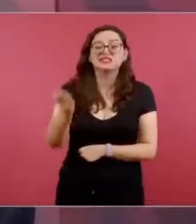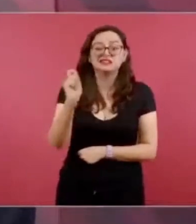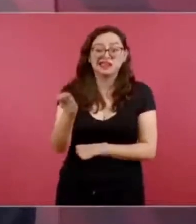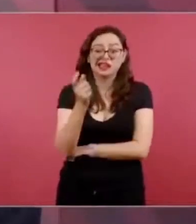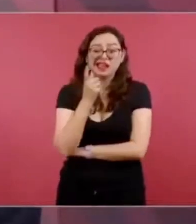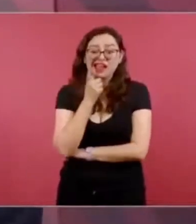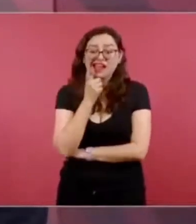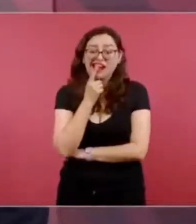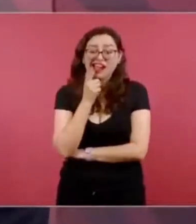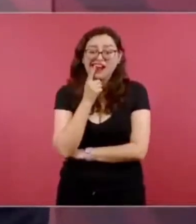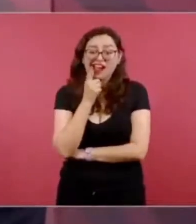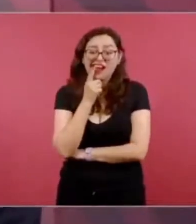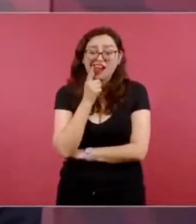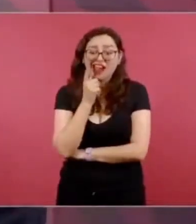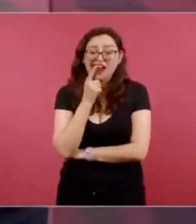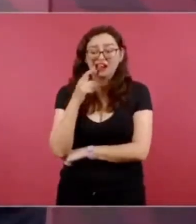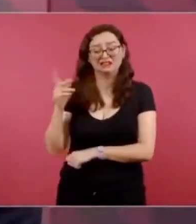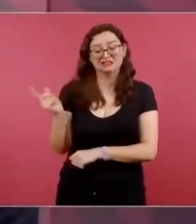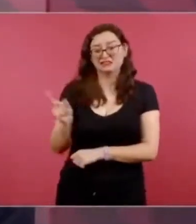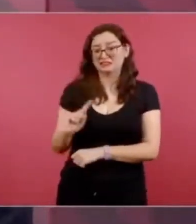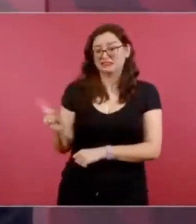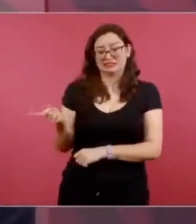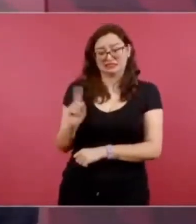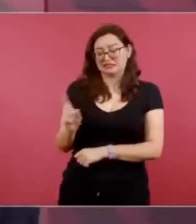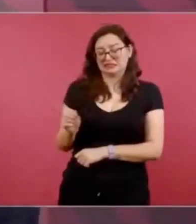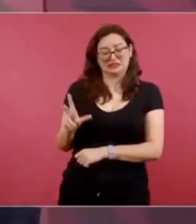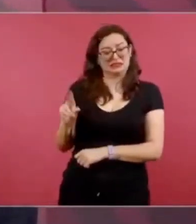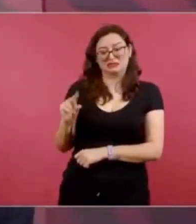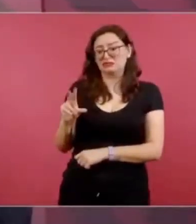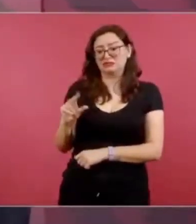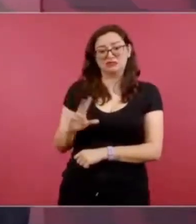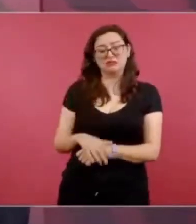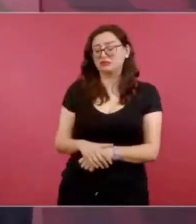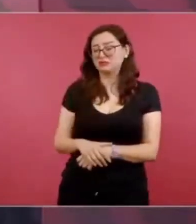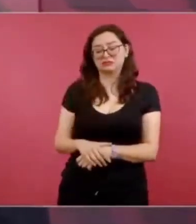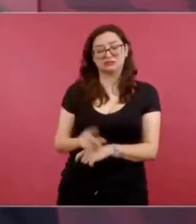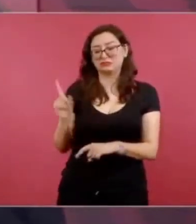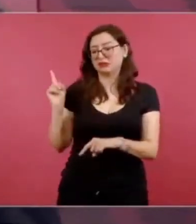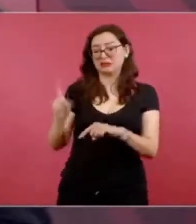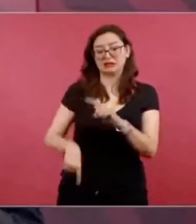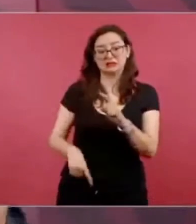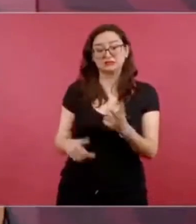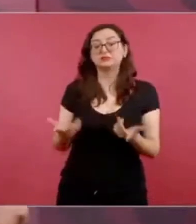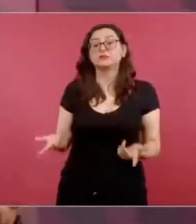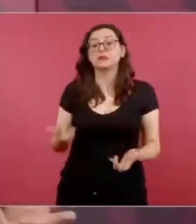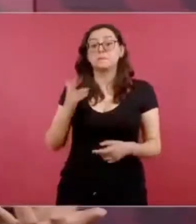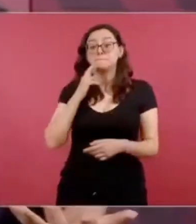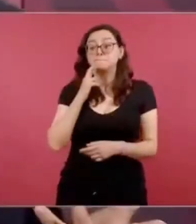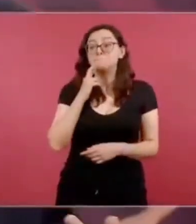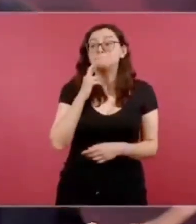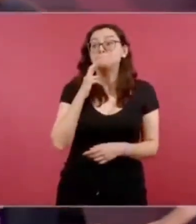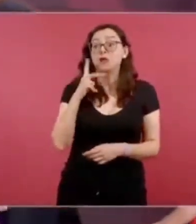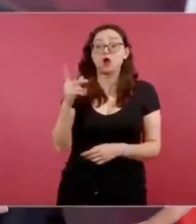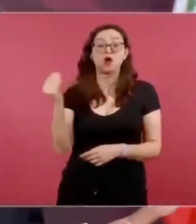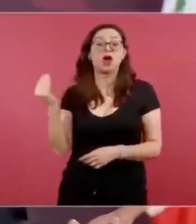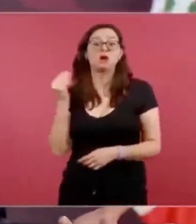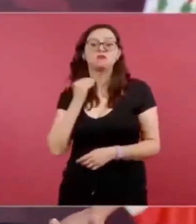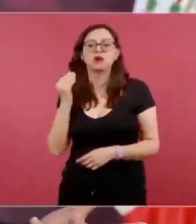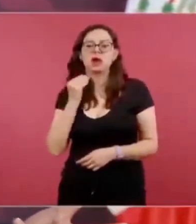Eso yo cada vez que puedo recomiendo, quiten eso, porque cuando están saliendo de la escuela